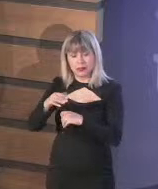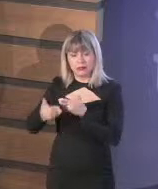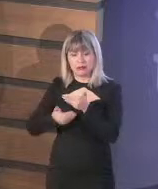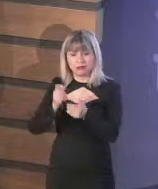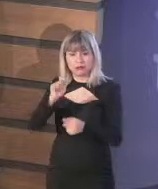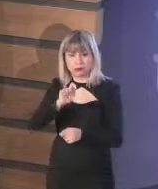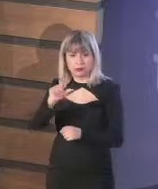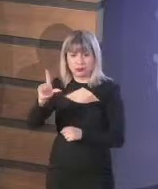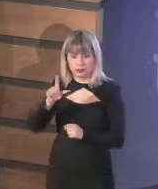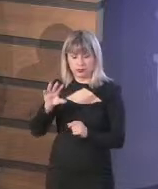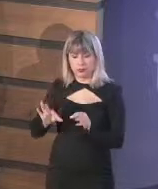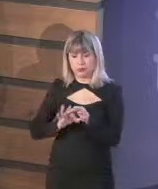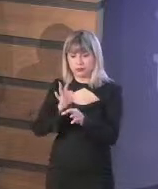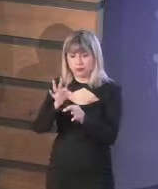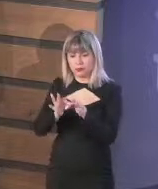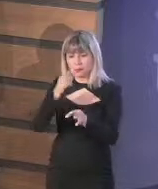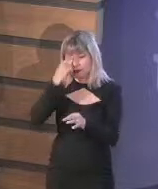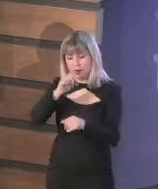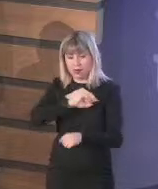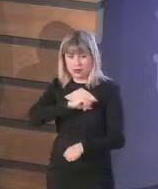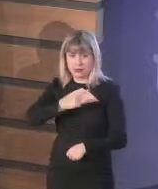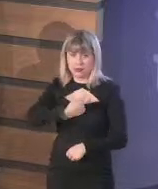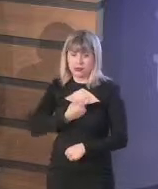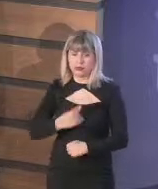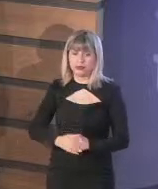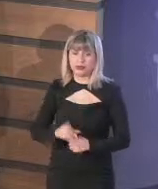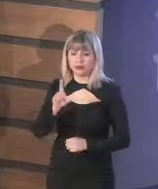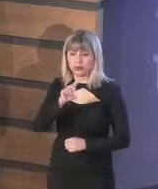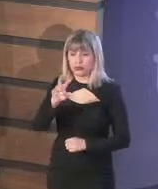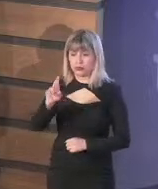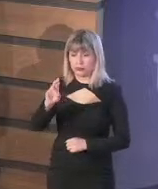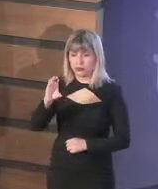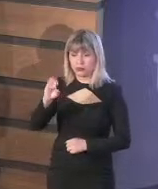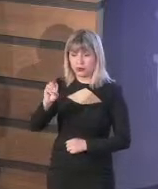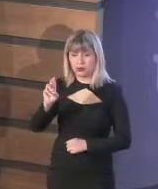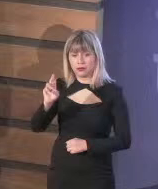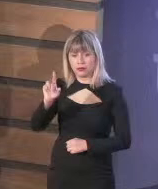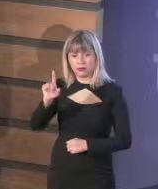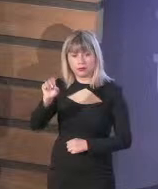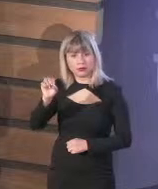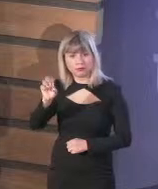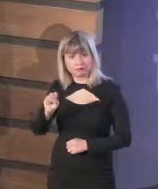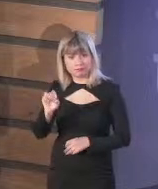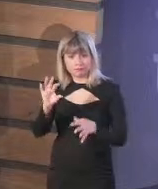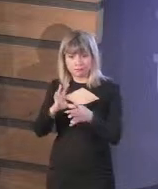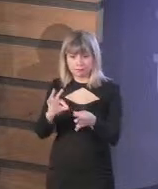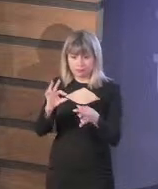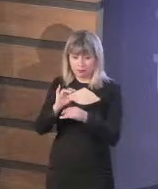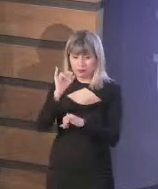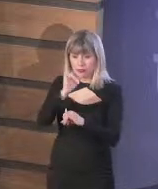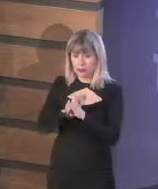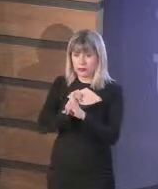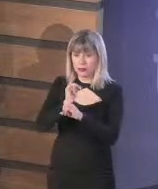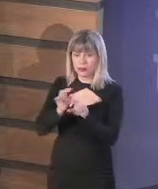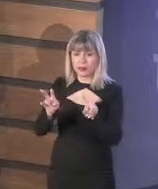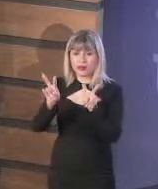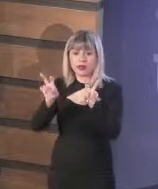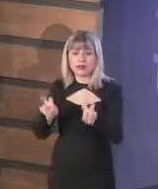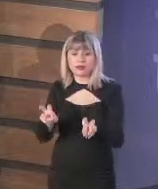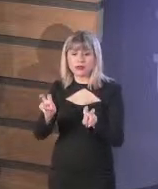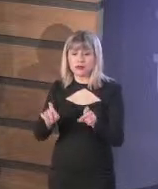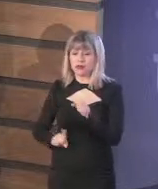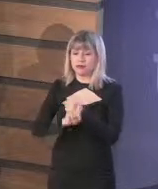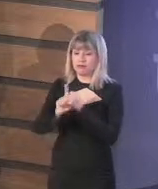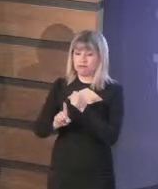un profesional integral en el sector de la salud. El doctor Carlos nos va a platicar sobre una investigación que realizó sobre las consecuencias del